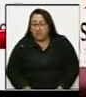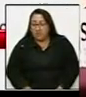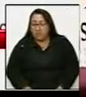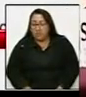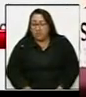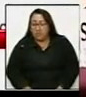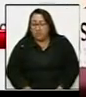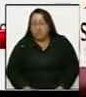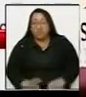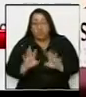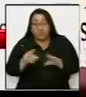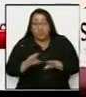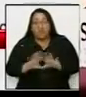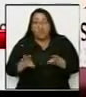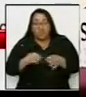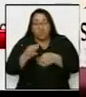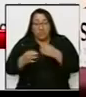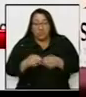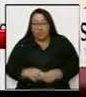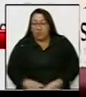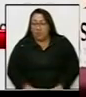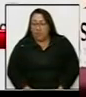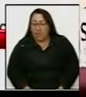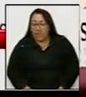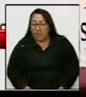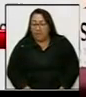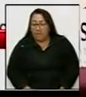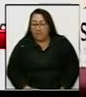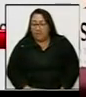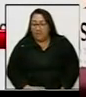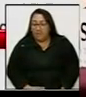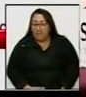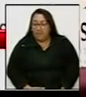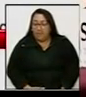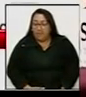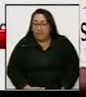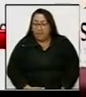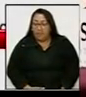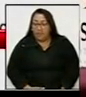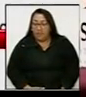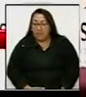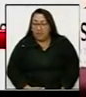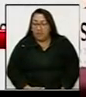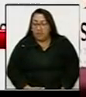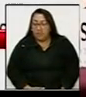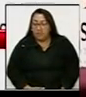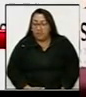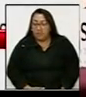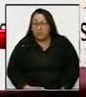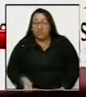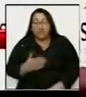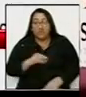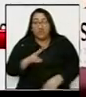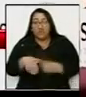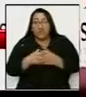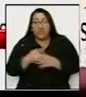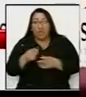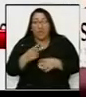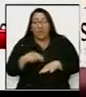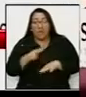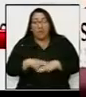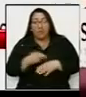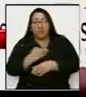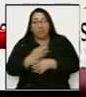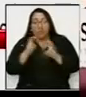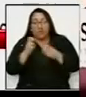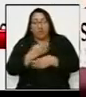hacerlos llevar por escrito voy a mencionarlos rápidamente, si usted me lo permite. Pero antes de eso, quisiera hacer un comentario de naturaleza